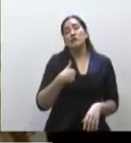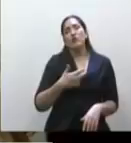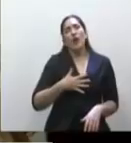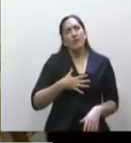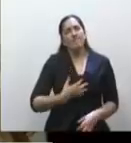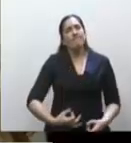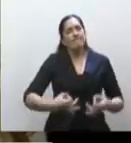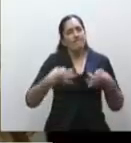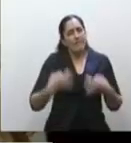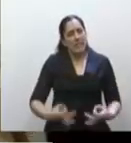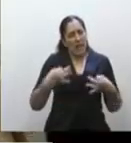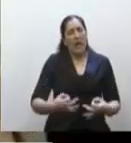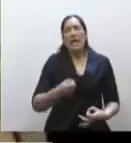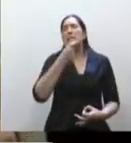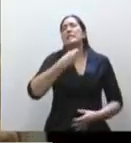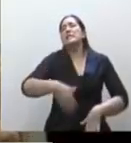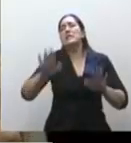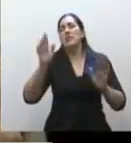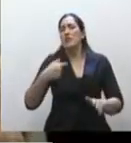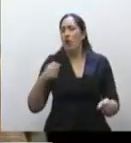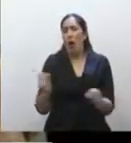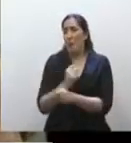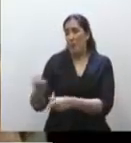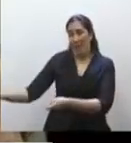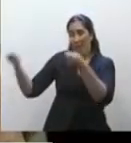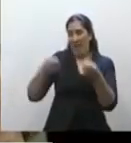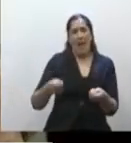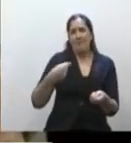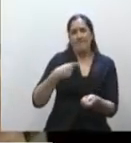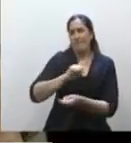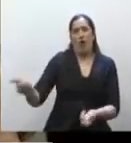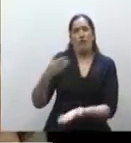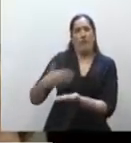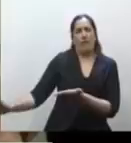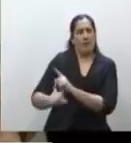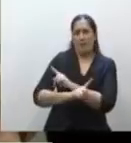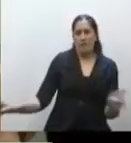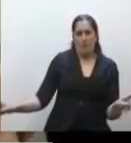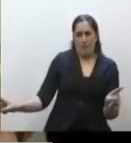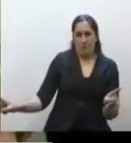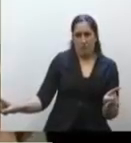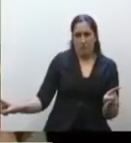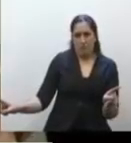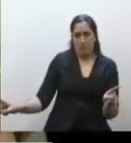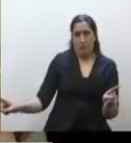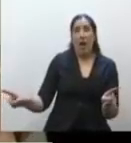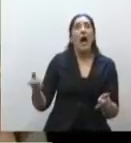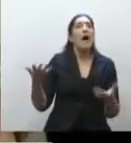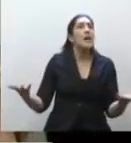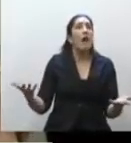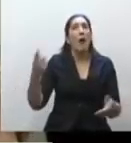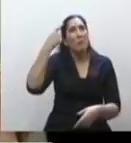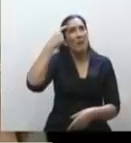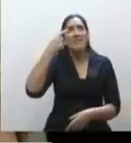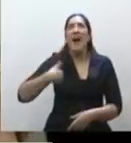votando negativamente o rechazando la media sanción que viene de diputados, no hay más